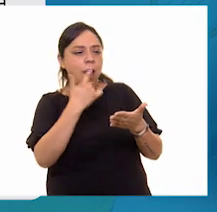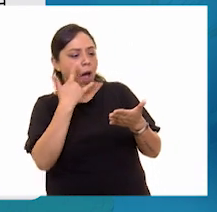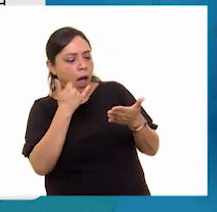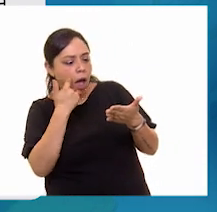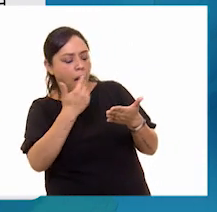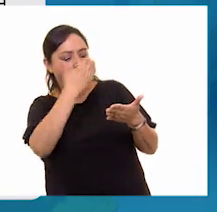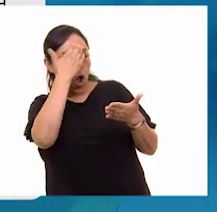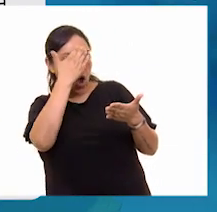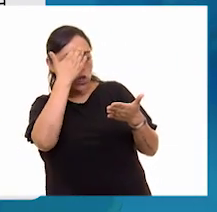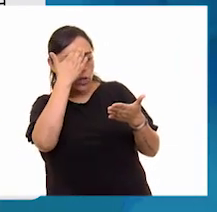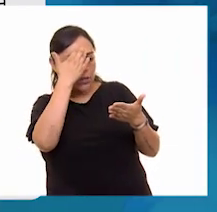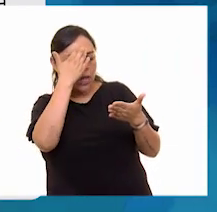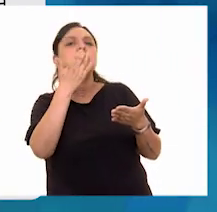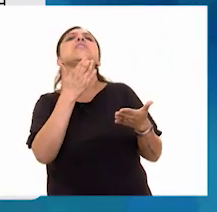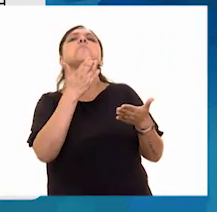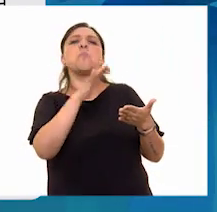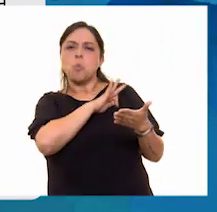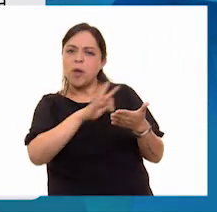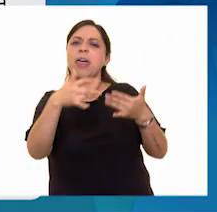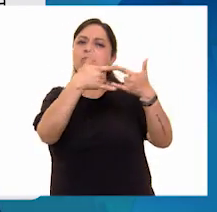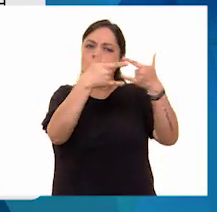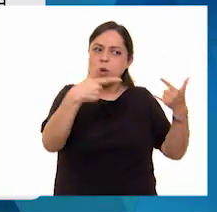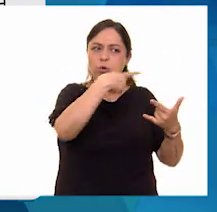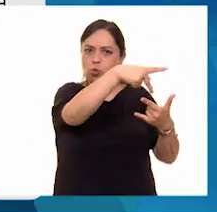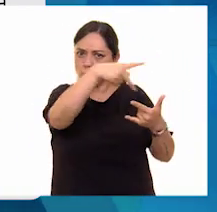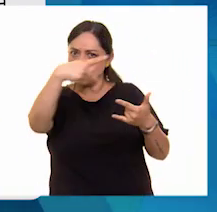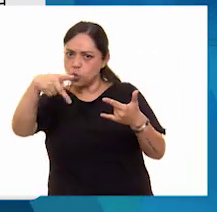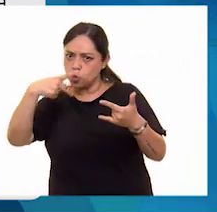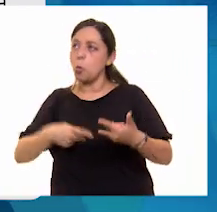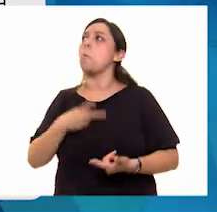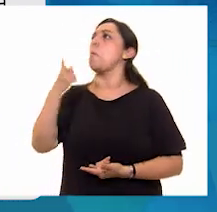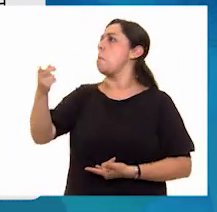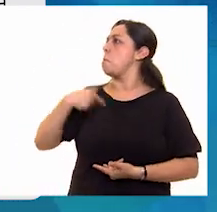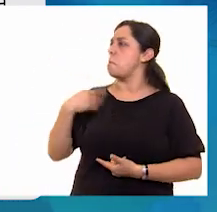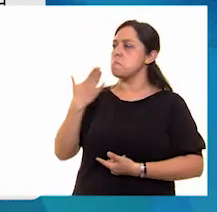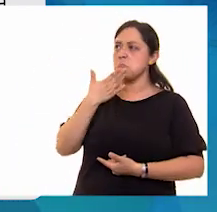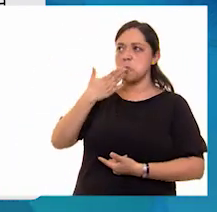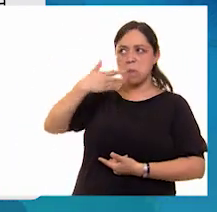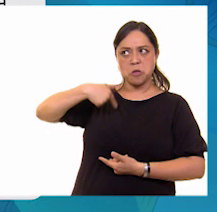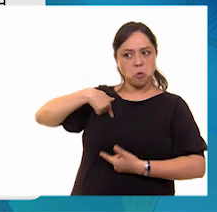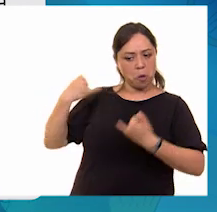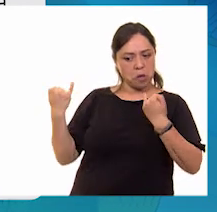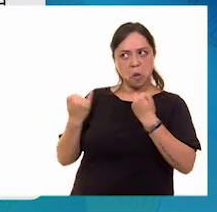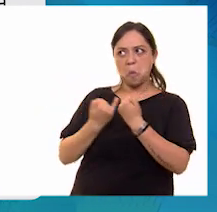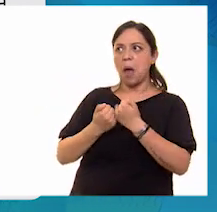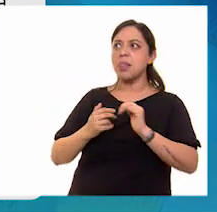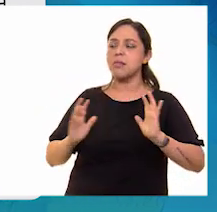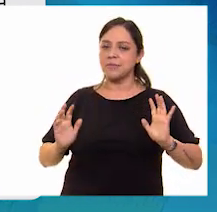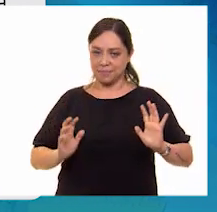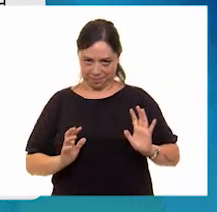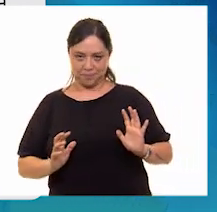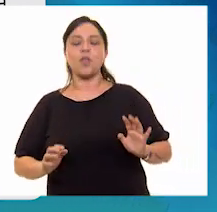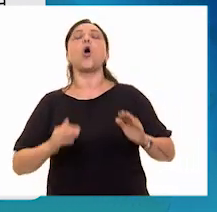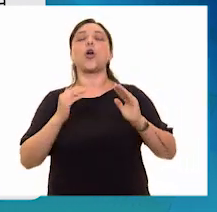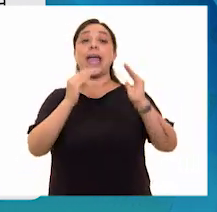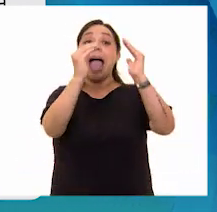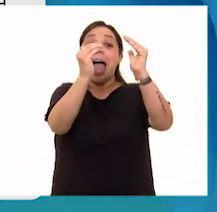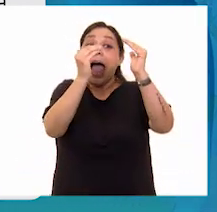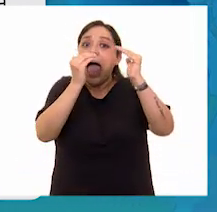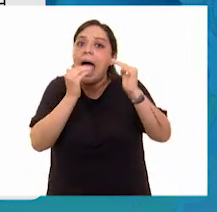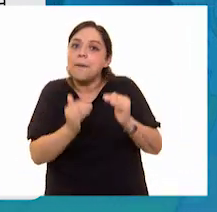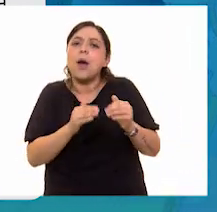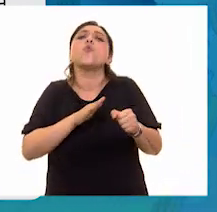bien, María. Yo lo hubiera dicho igual. Vamos a continuar con los datos relevantes de la vida del